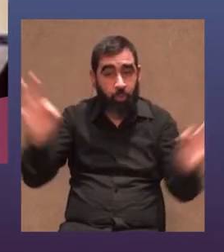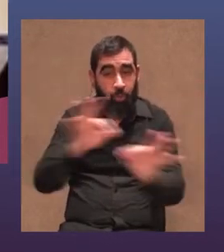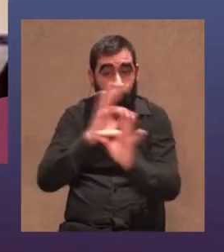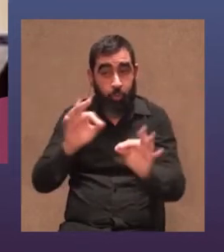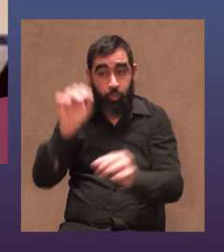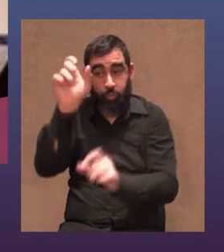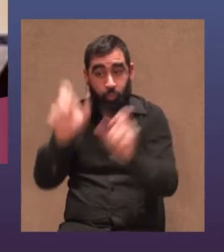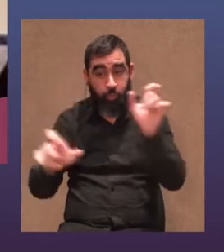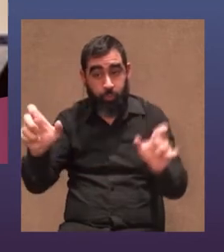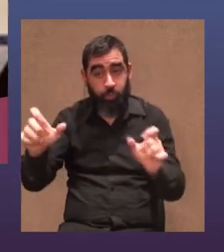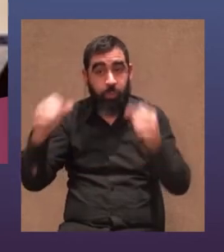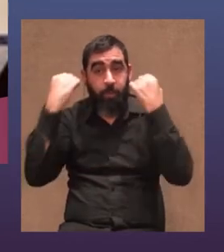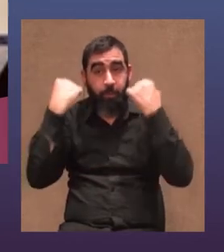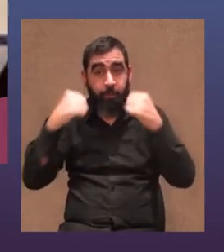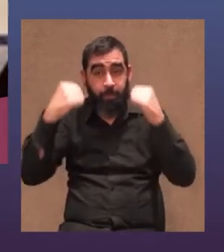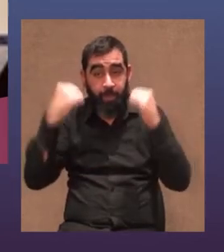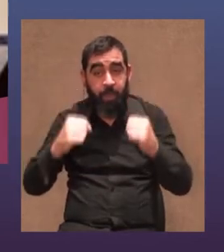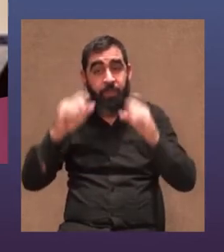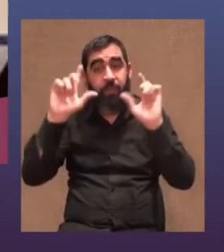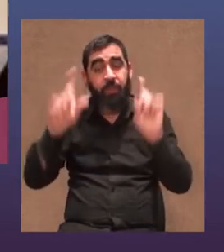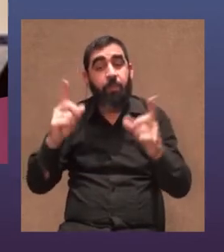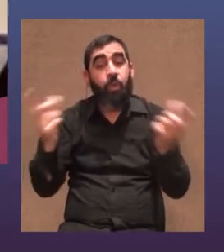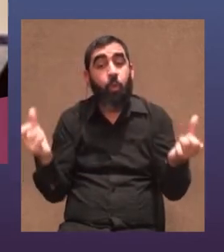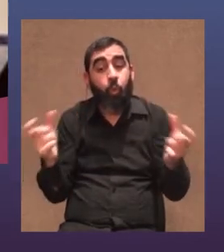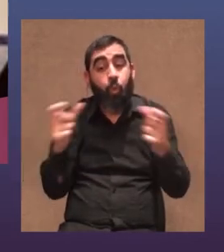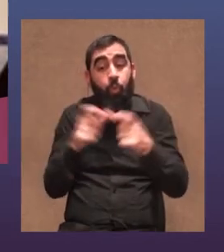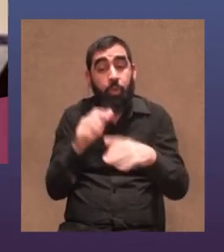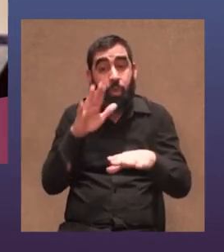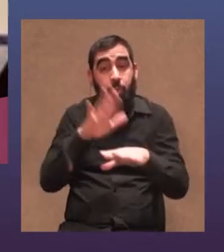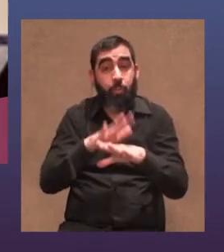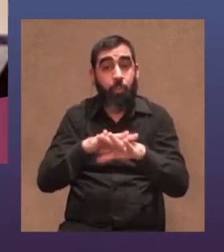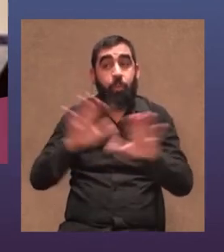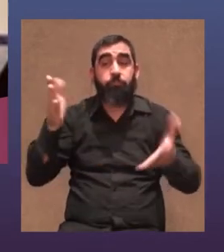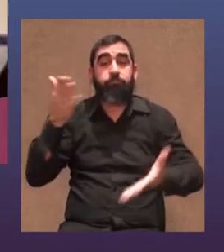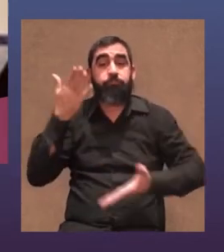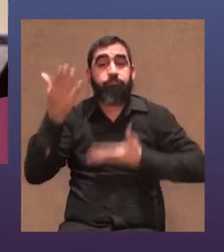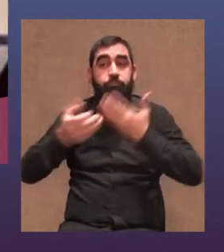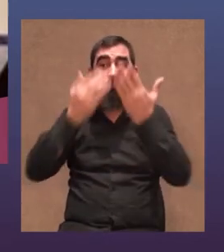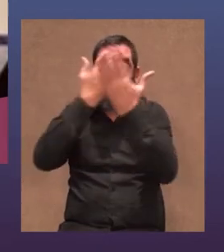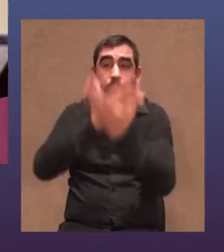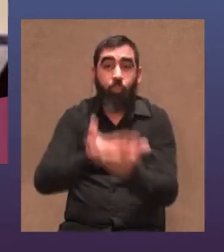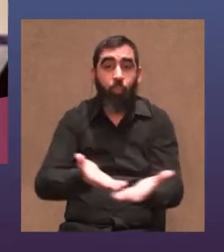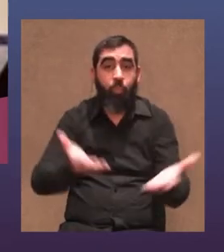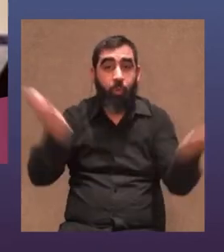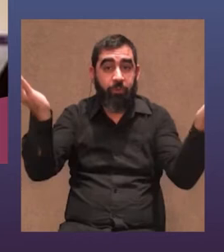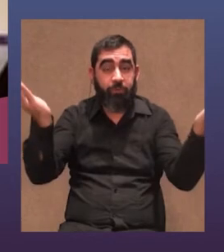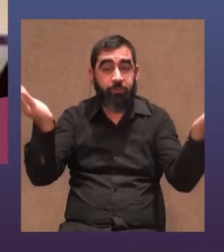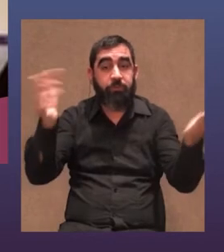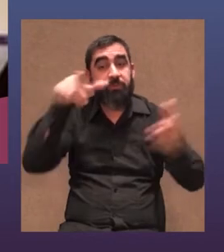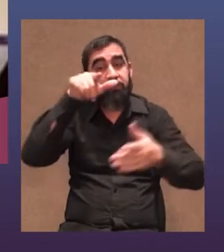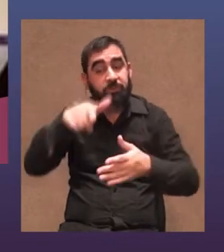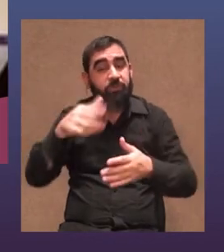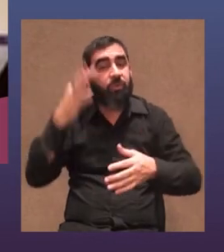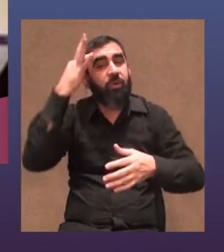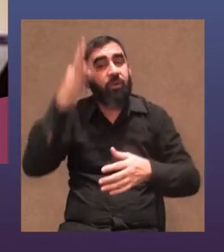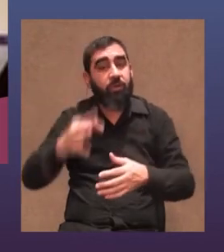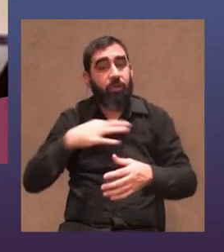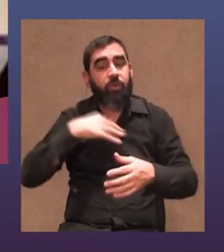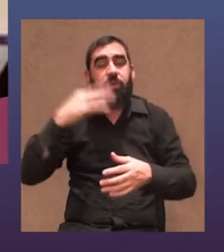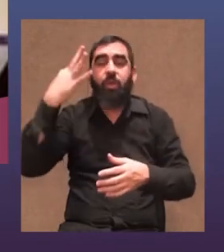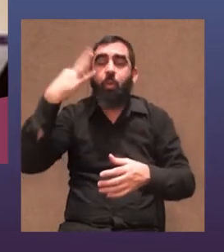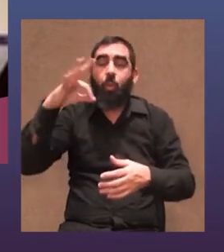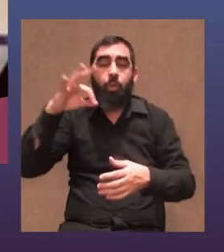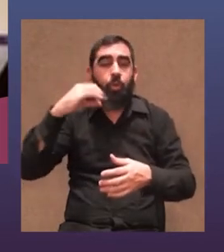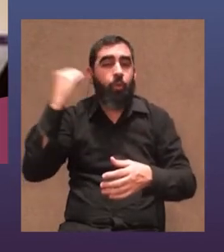el ensayo y de una comunidad ampliada en el momento del concierto. Y eso me parece que